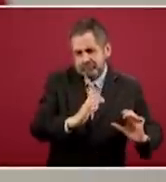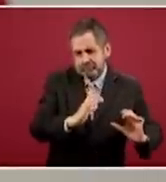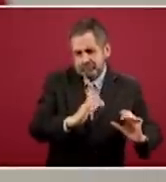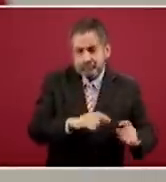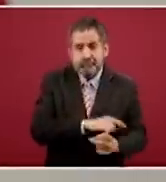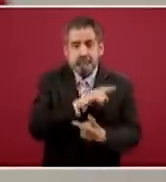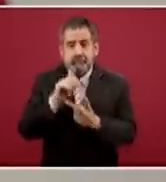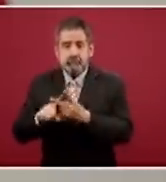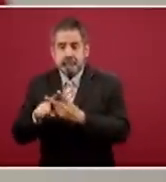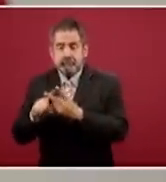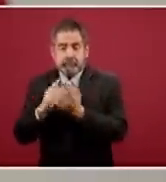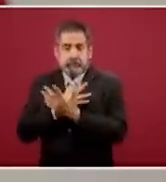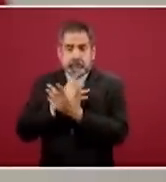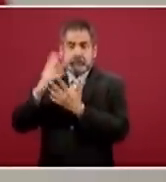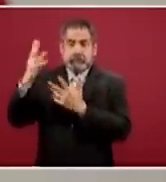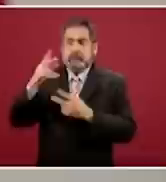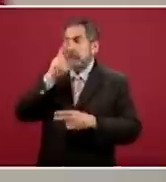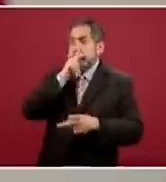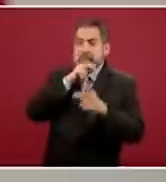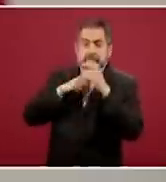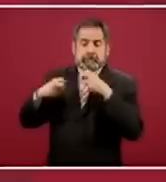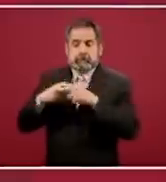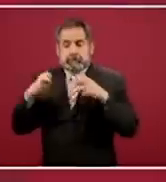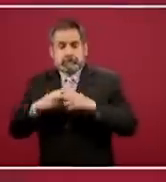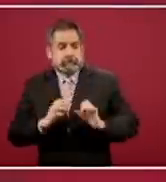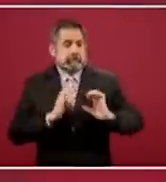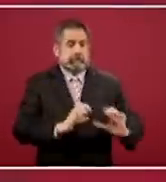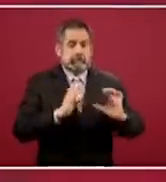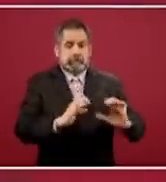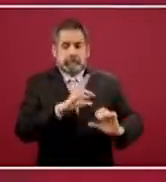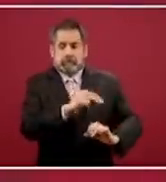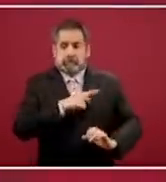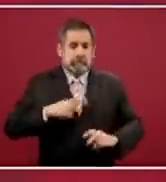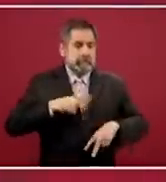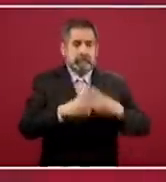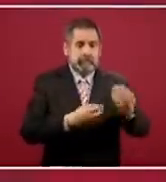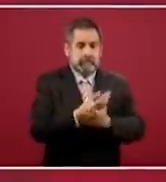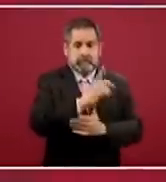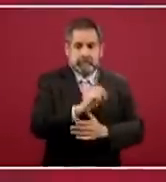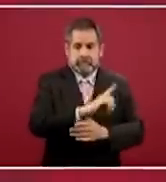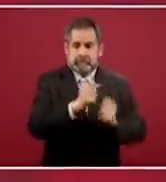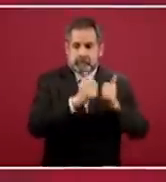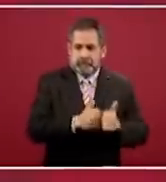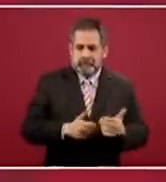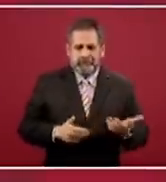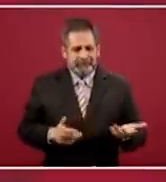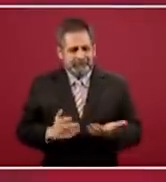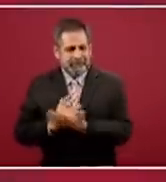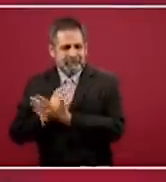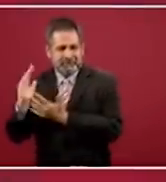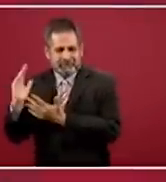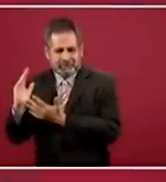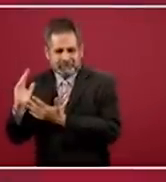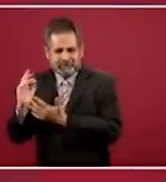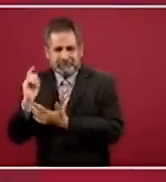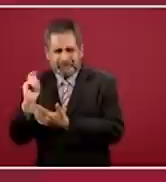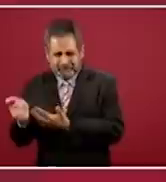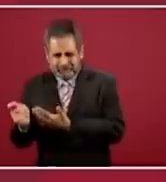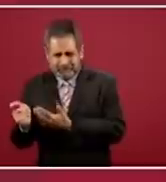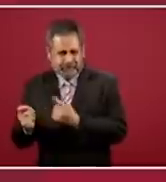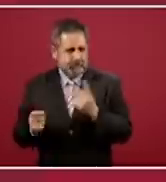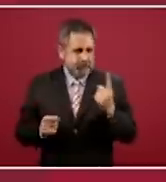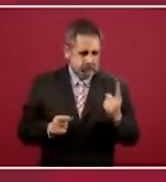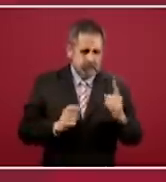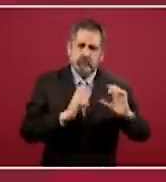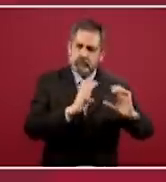es producto del pánico, producto de la ansiedad, una exagerada acción que